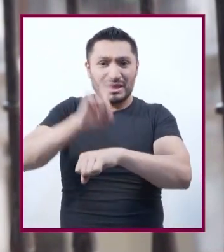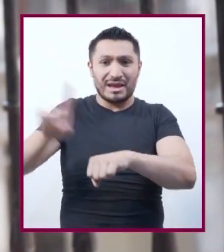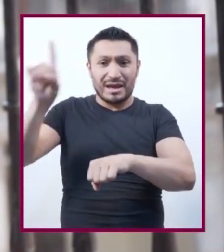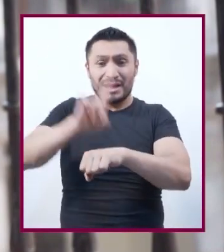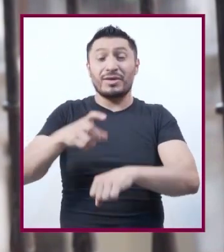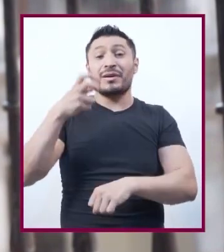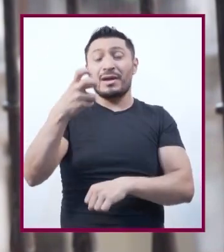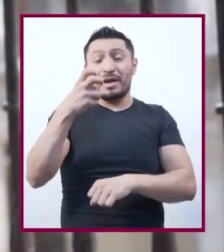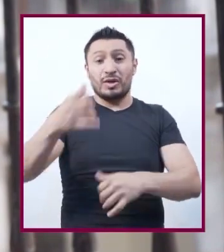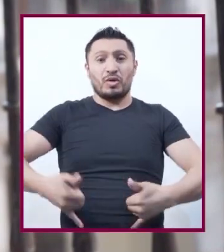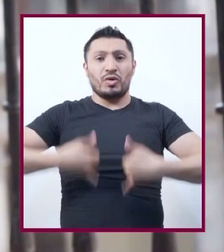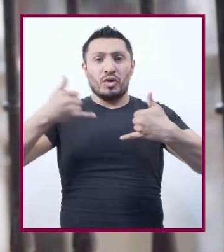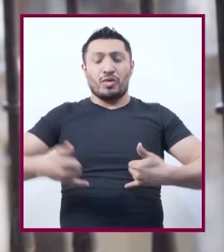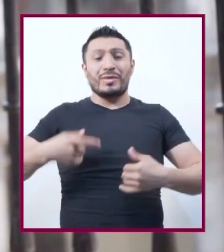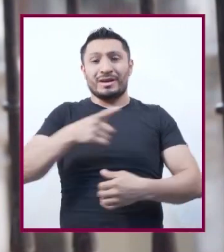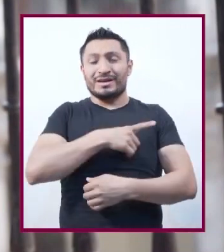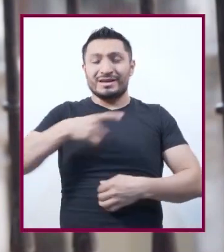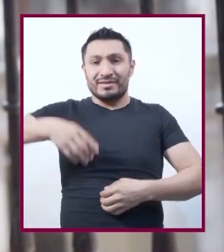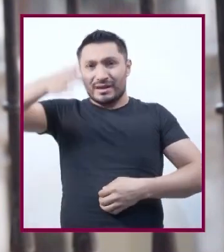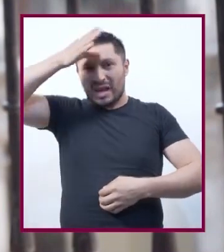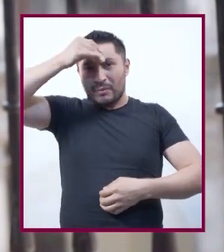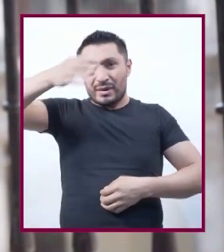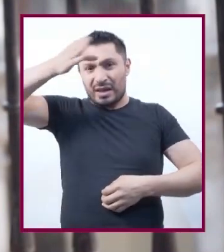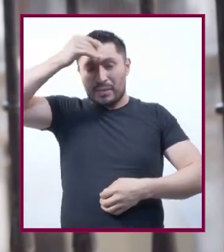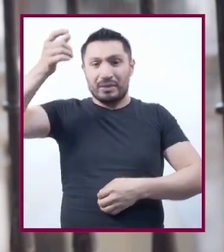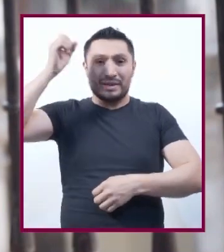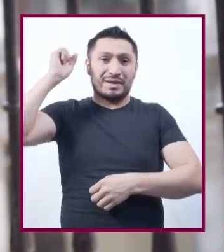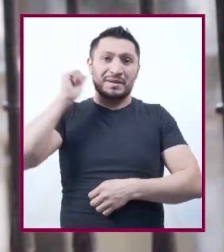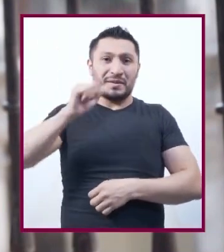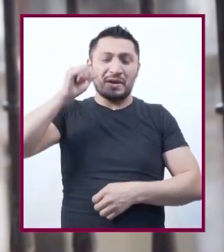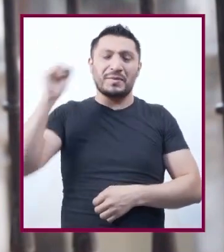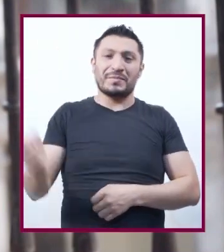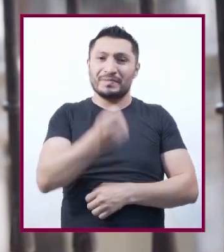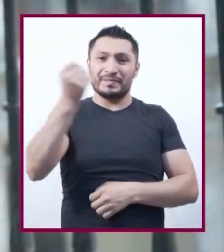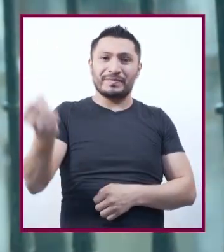por eso los jóvenes tienen que estar dispuestos a aprender